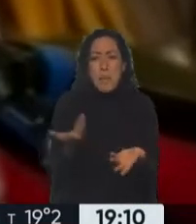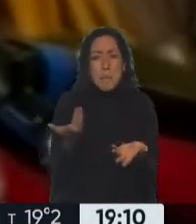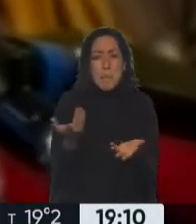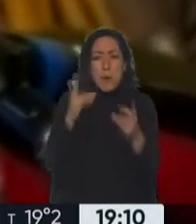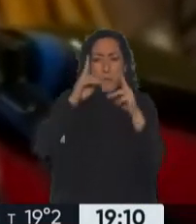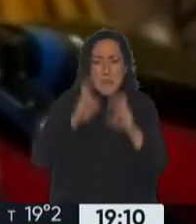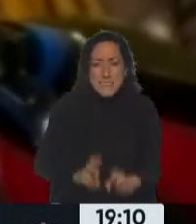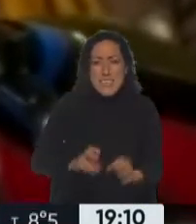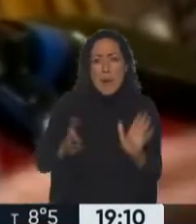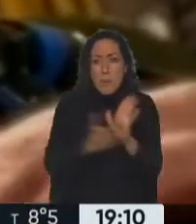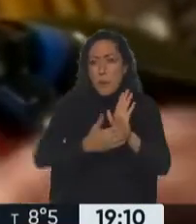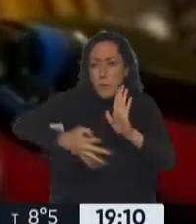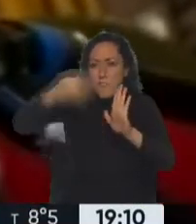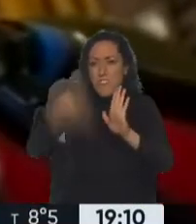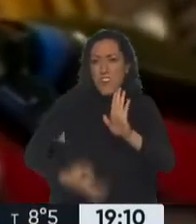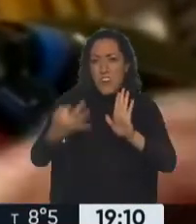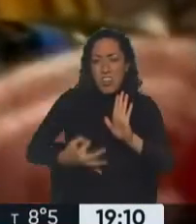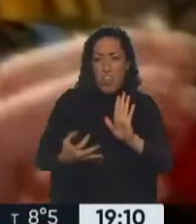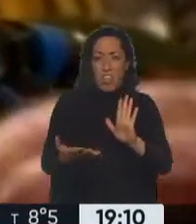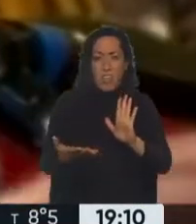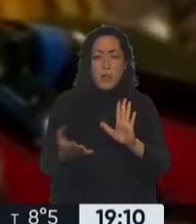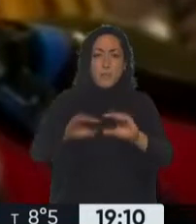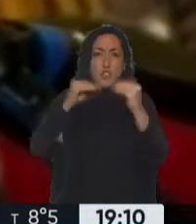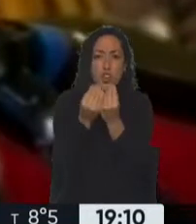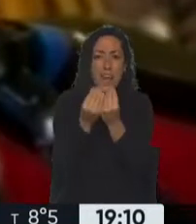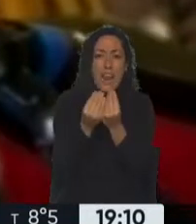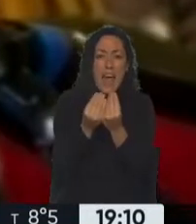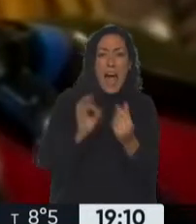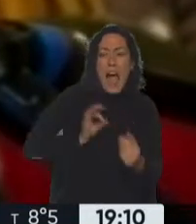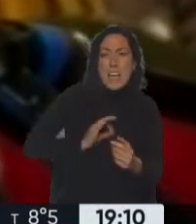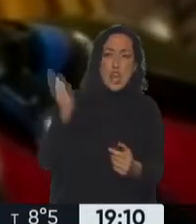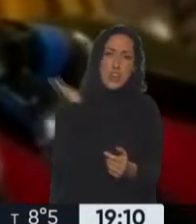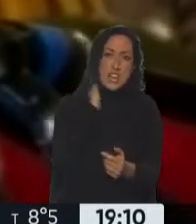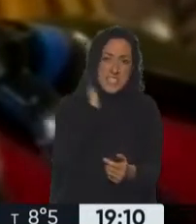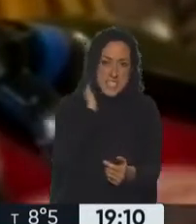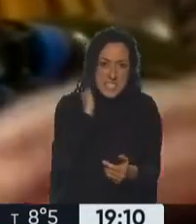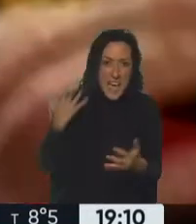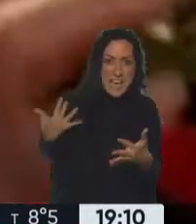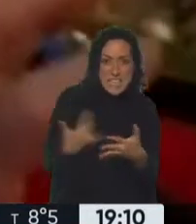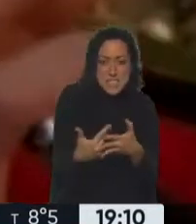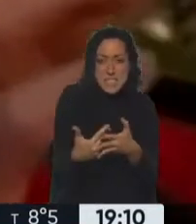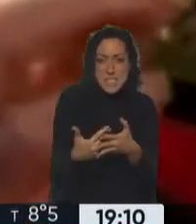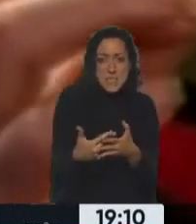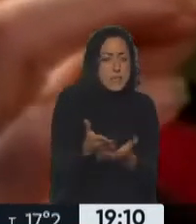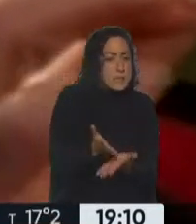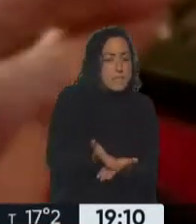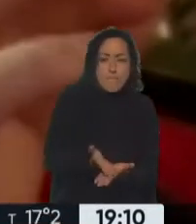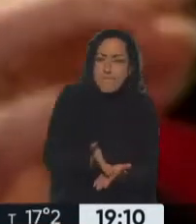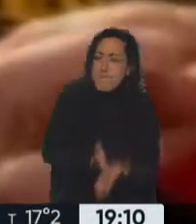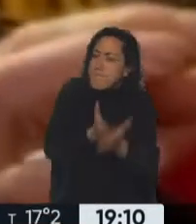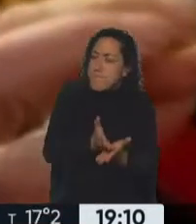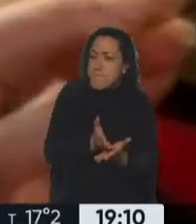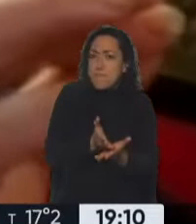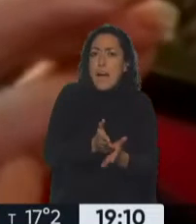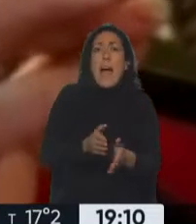las verdaderas pruebas. Entonces creo que a 16 años la clave de la investigación es exigir que el Estado abra todos los